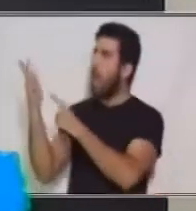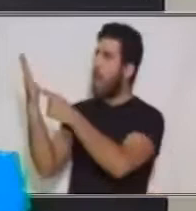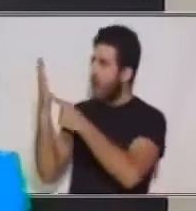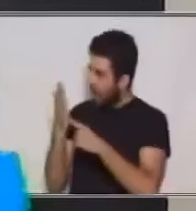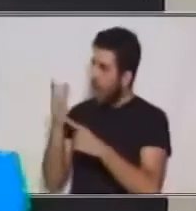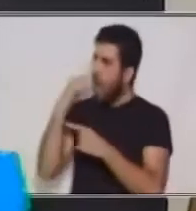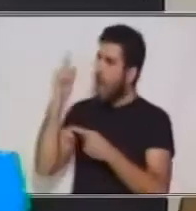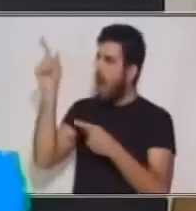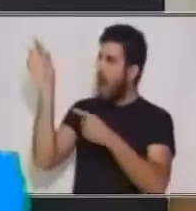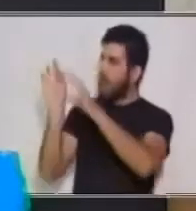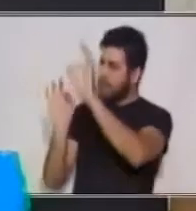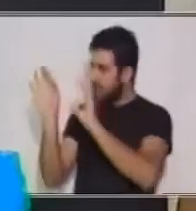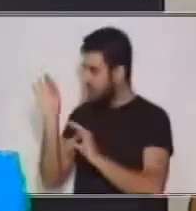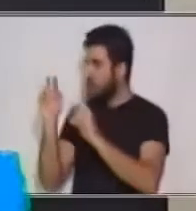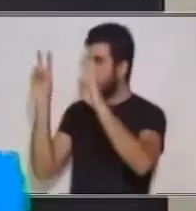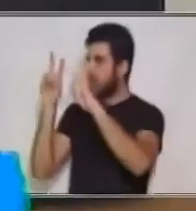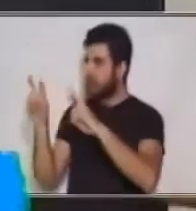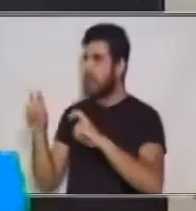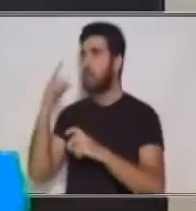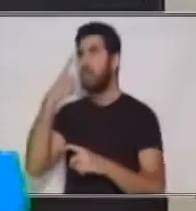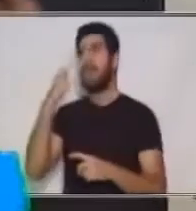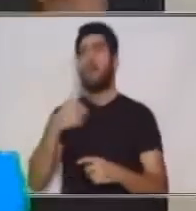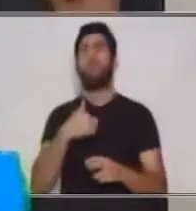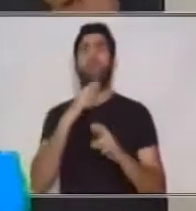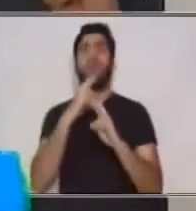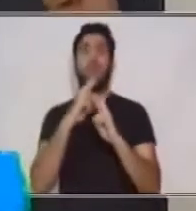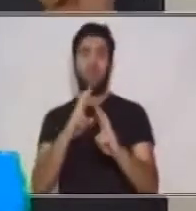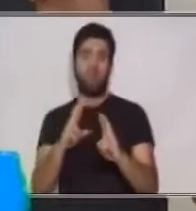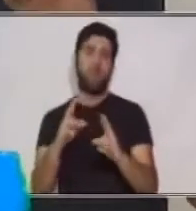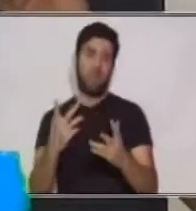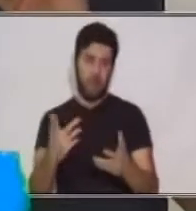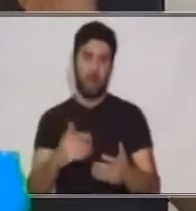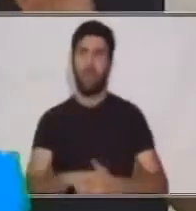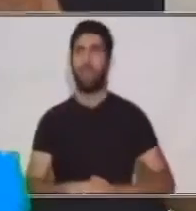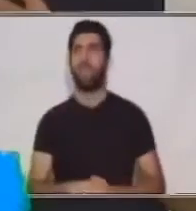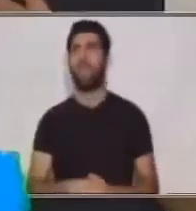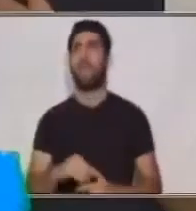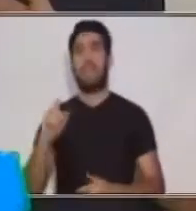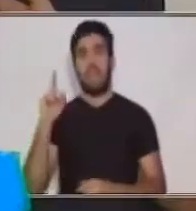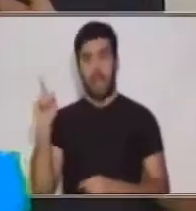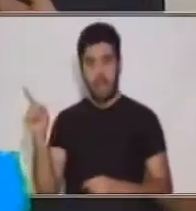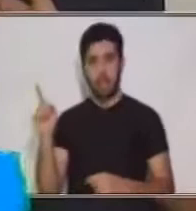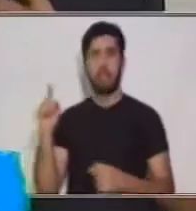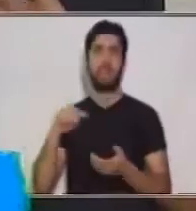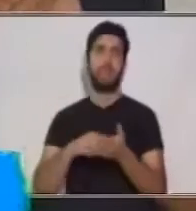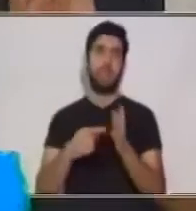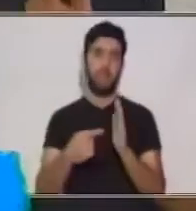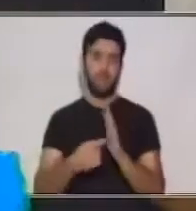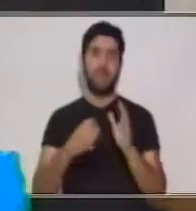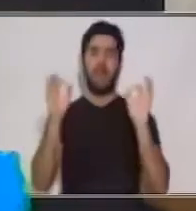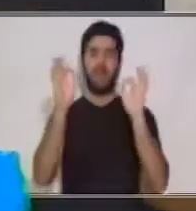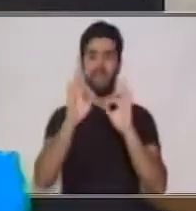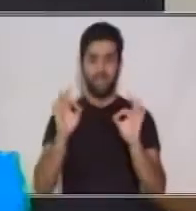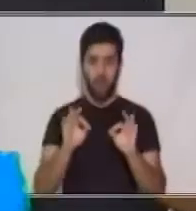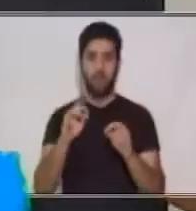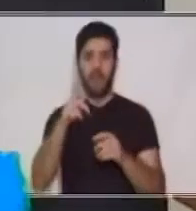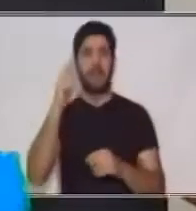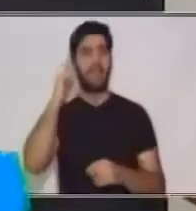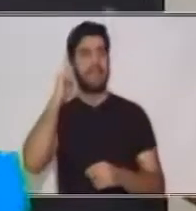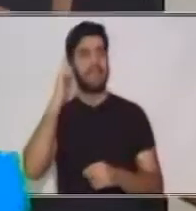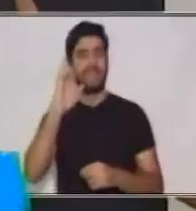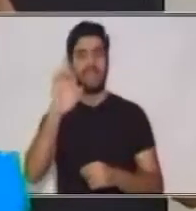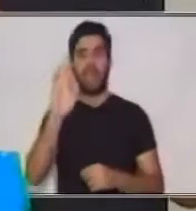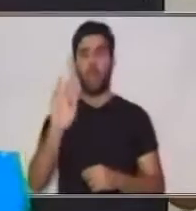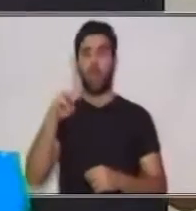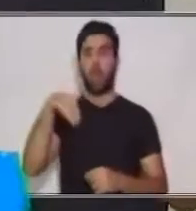para poder resolver mi problema. Estos son principios y conceptos de geometría. Así es. Es importante considerar